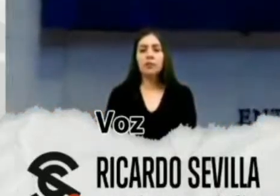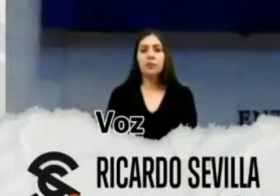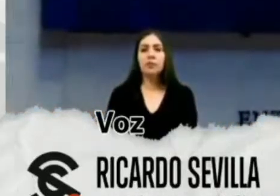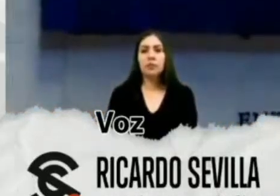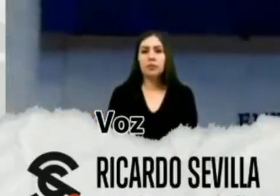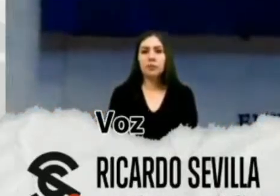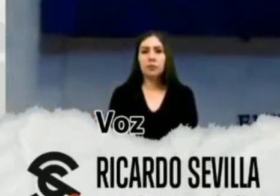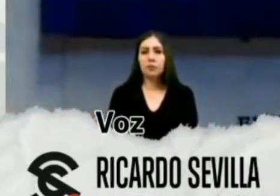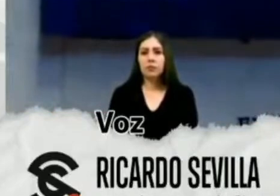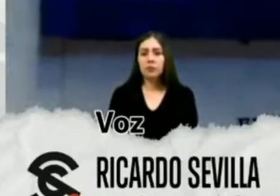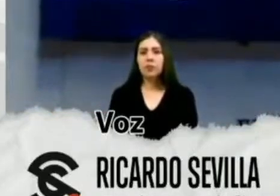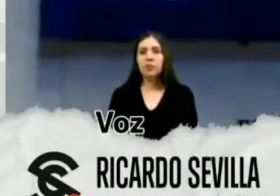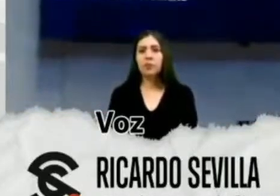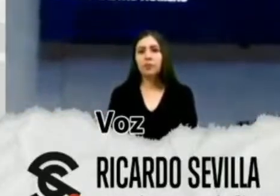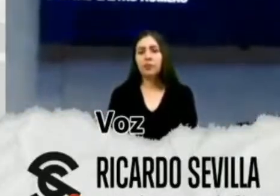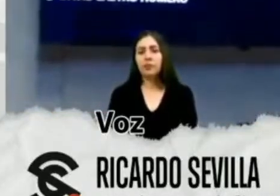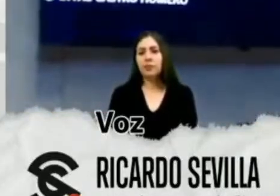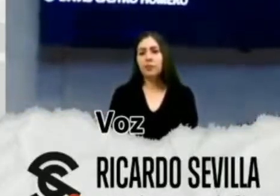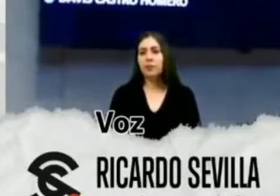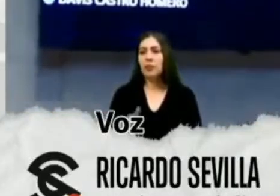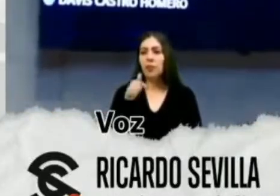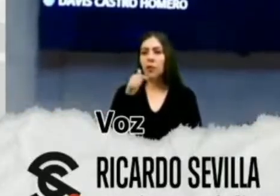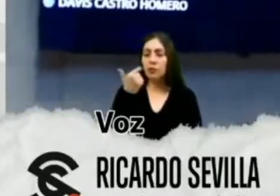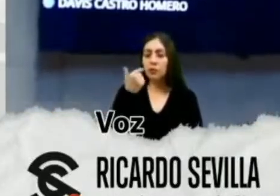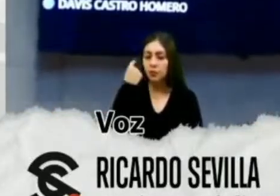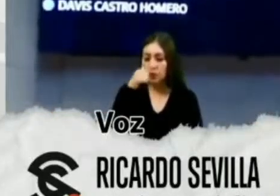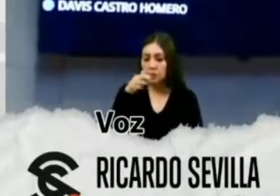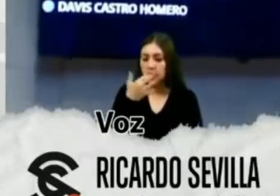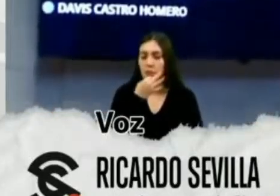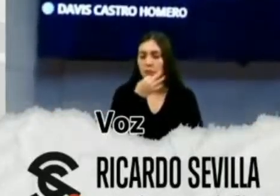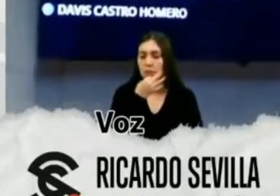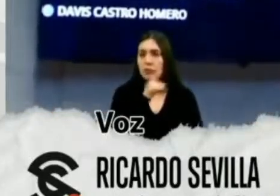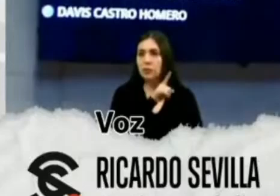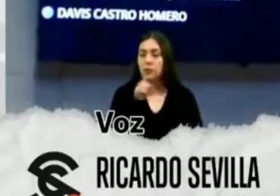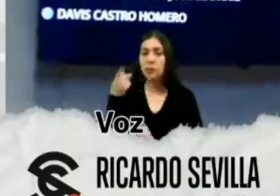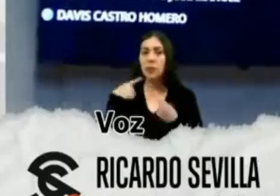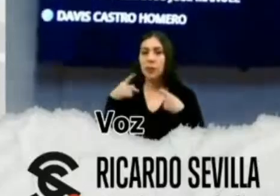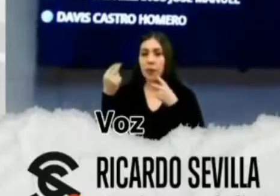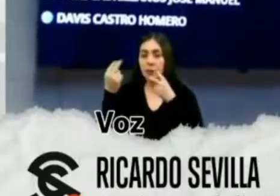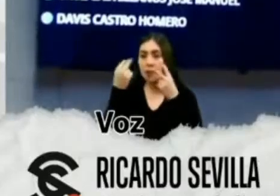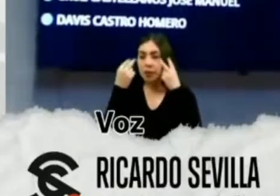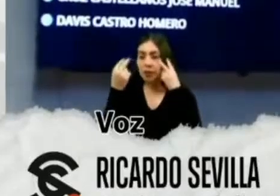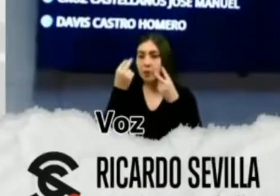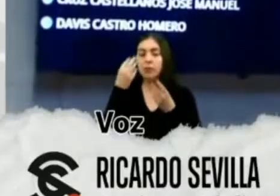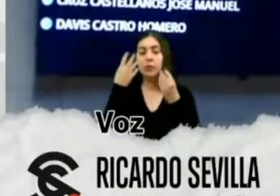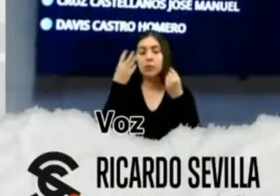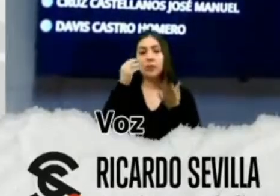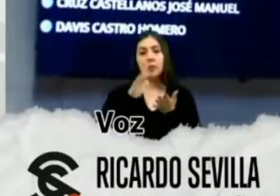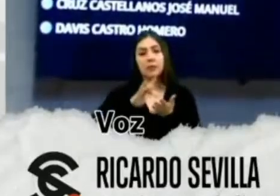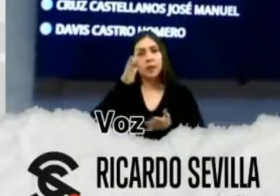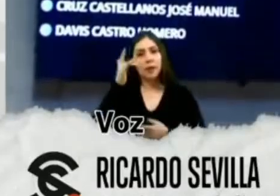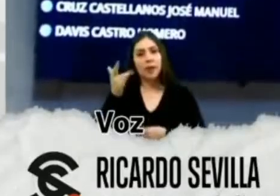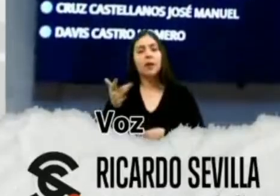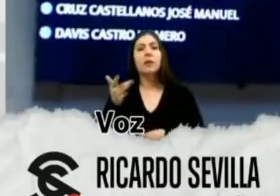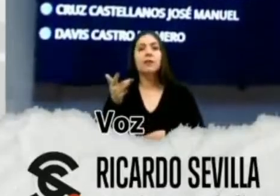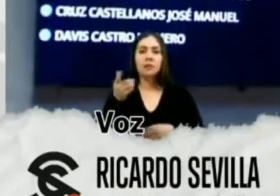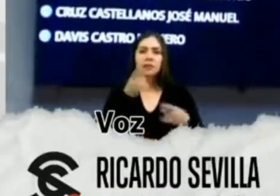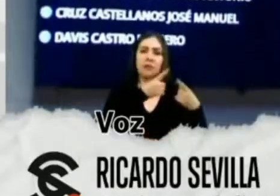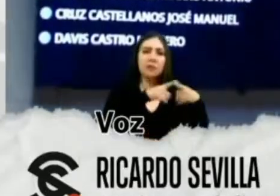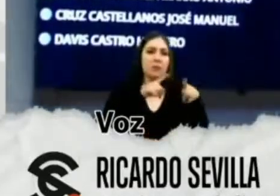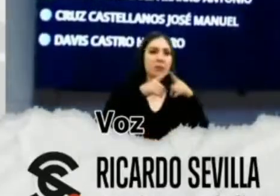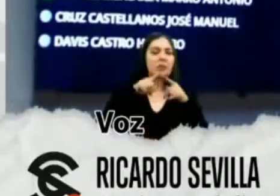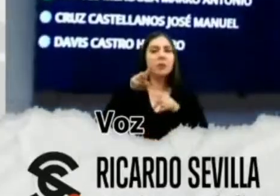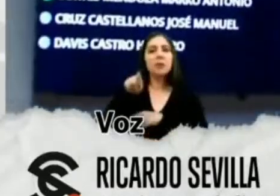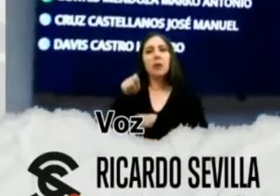lo sabe, busca transformar para bien el Poder Judicial. ¿Por qué? Porque pretende establecer un sistema de elección popular